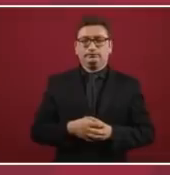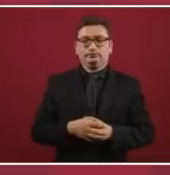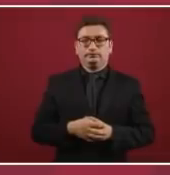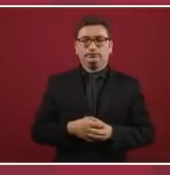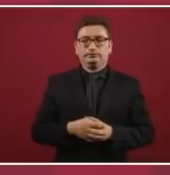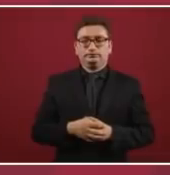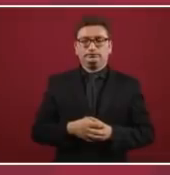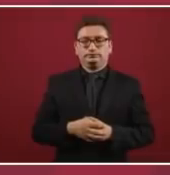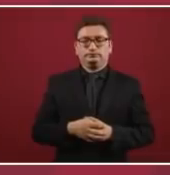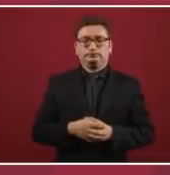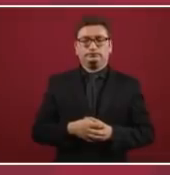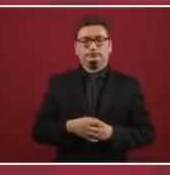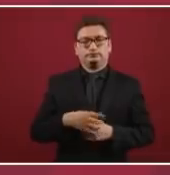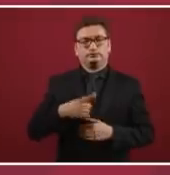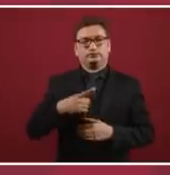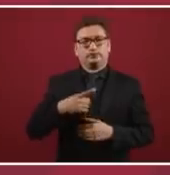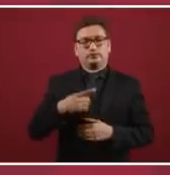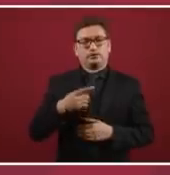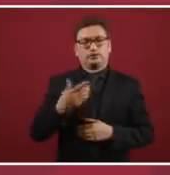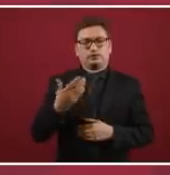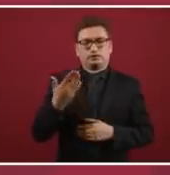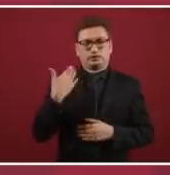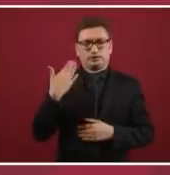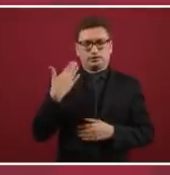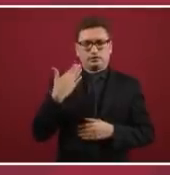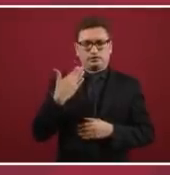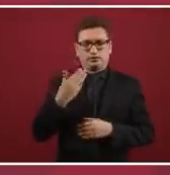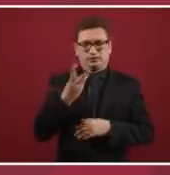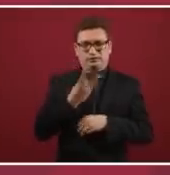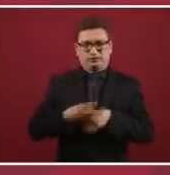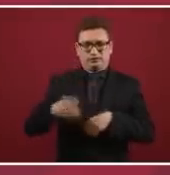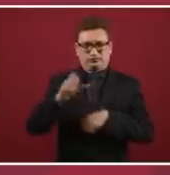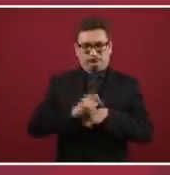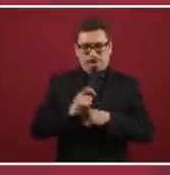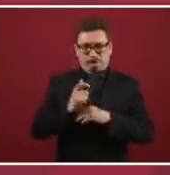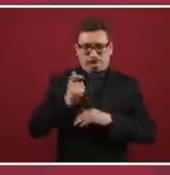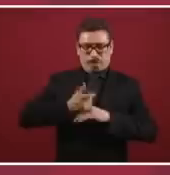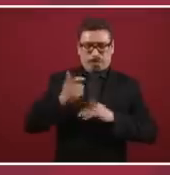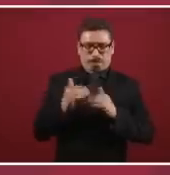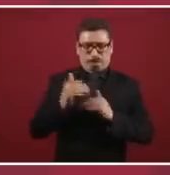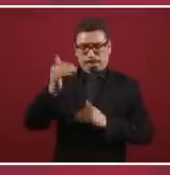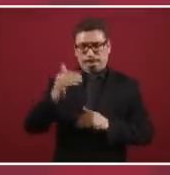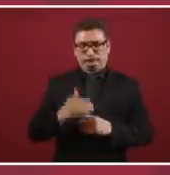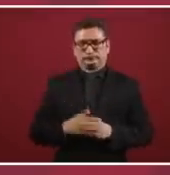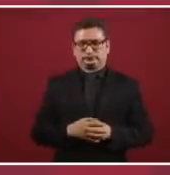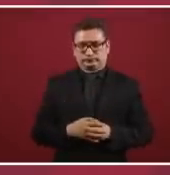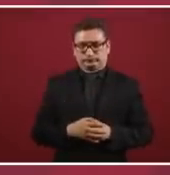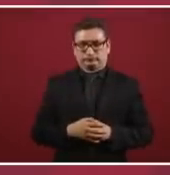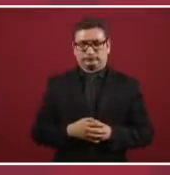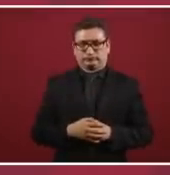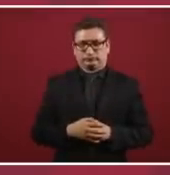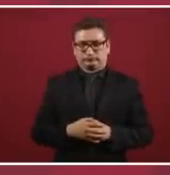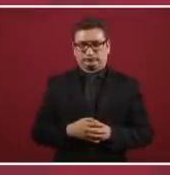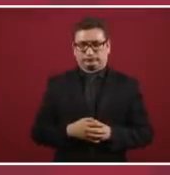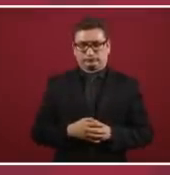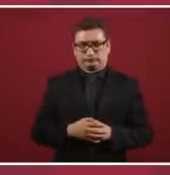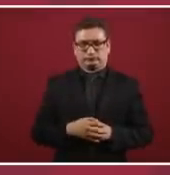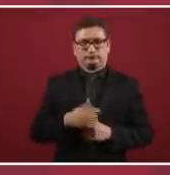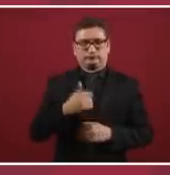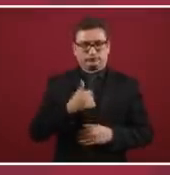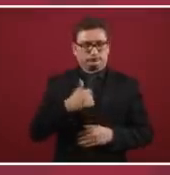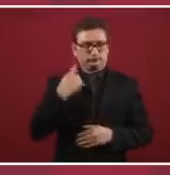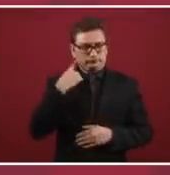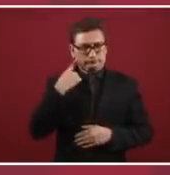Y se llevó a cabo este aumento hace como 3 semanas, según me dicen. Me enteré